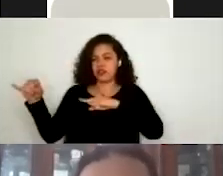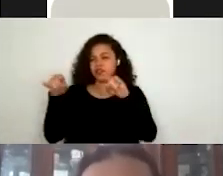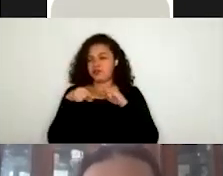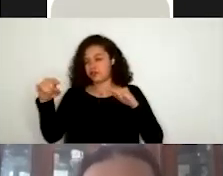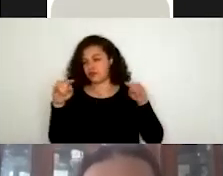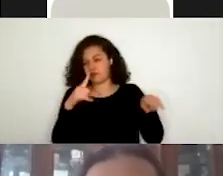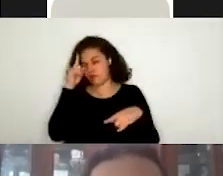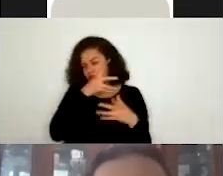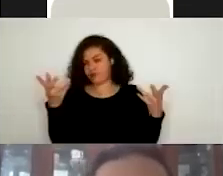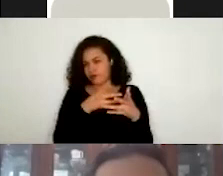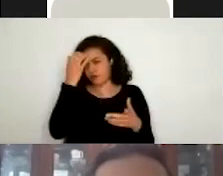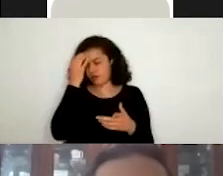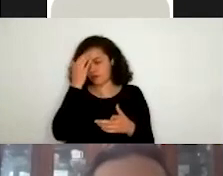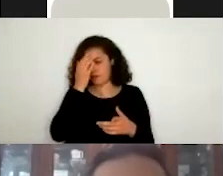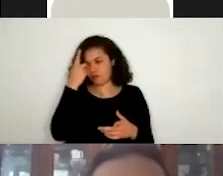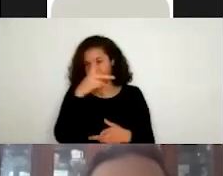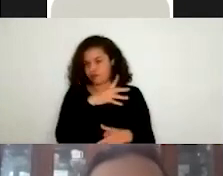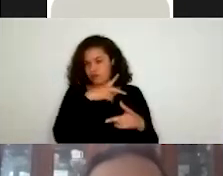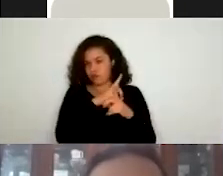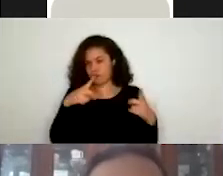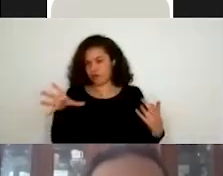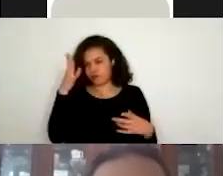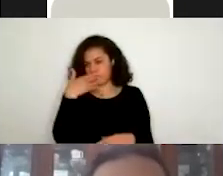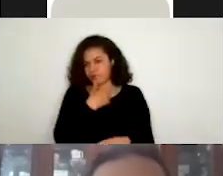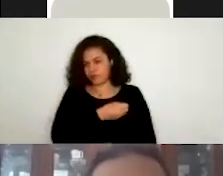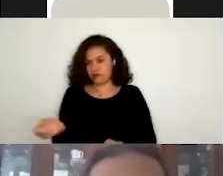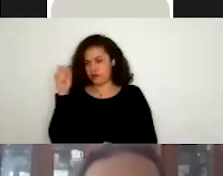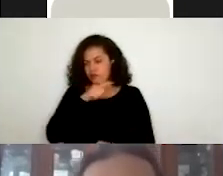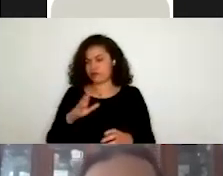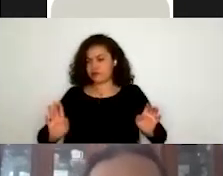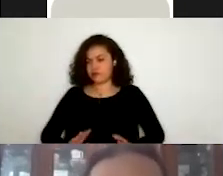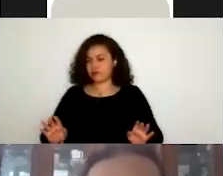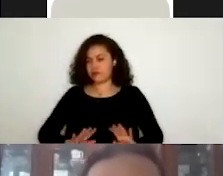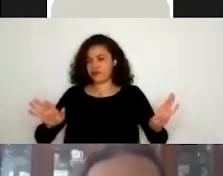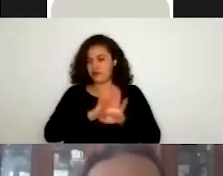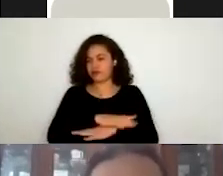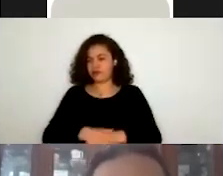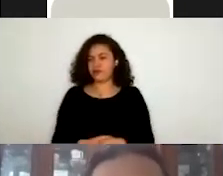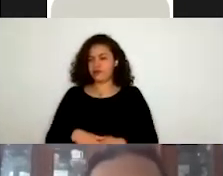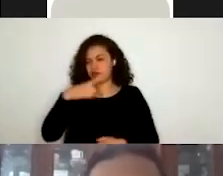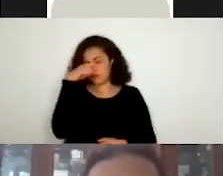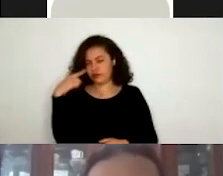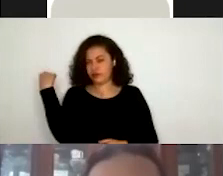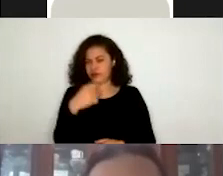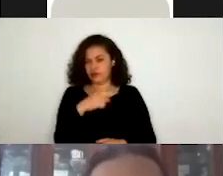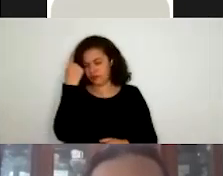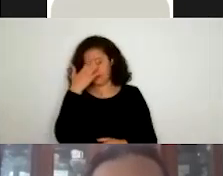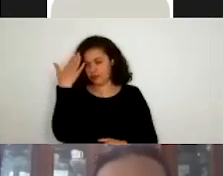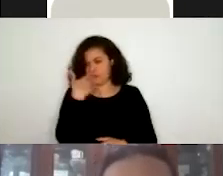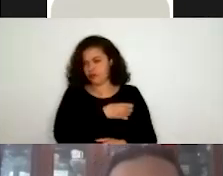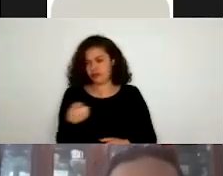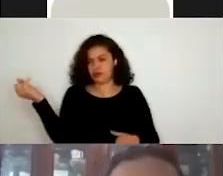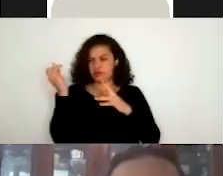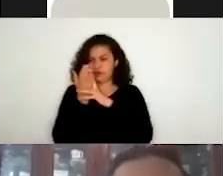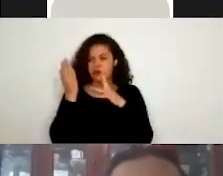de conocimientos, el desarrollo de habilidades y el cambio de actitudes, con el fin de incrementar la capacidad individual